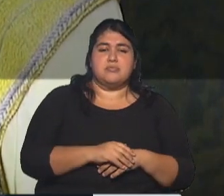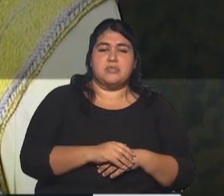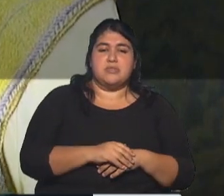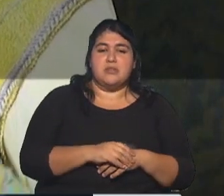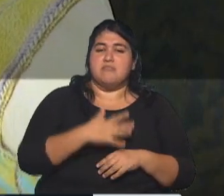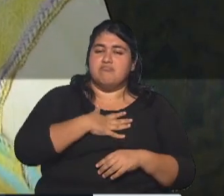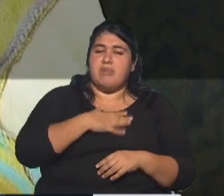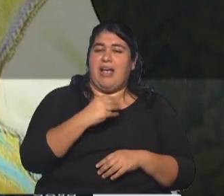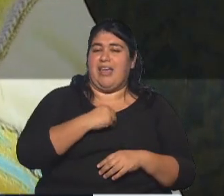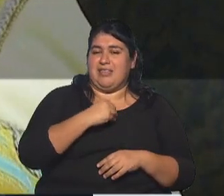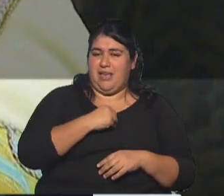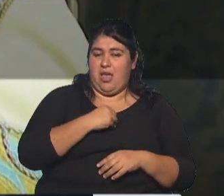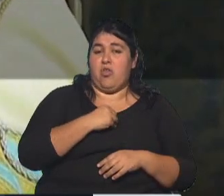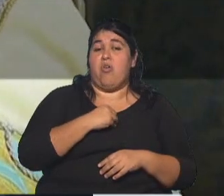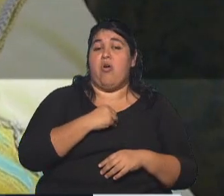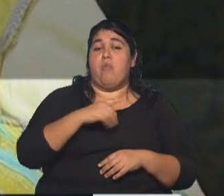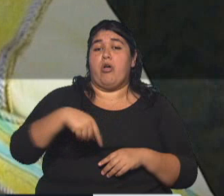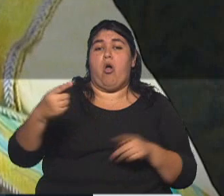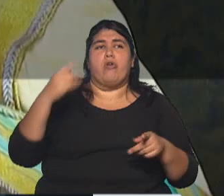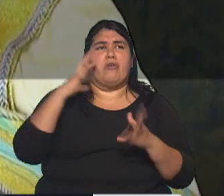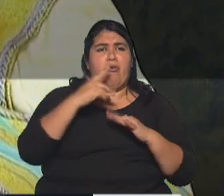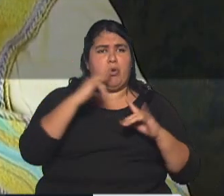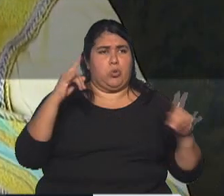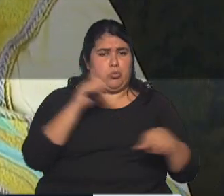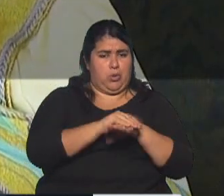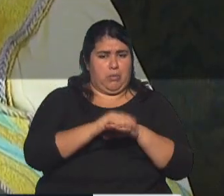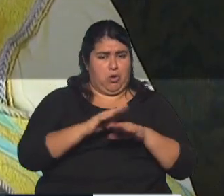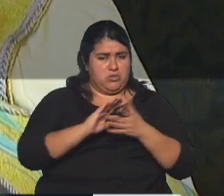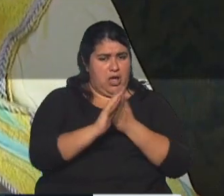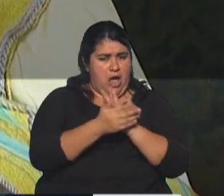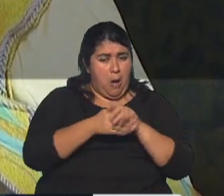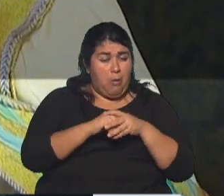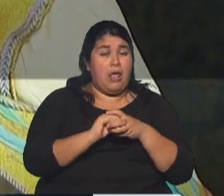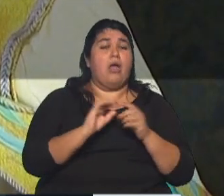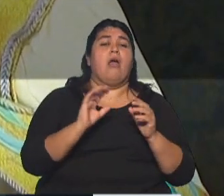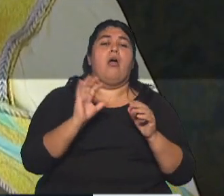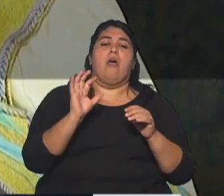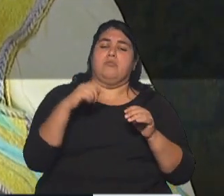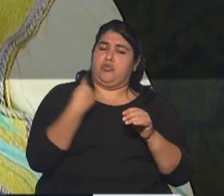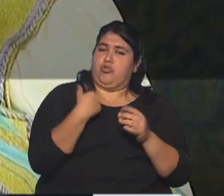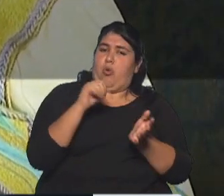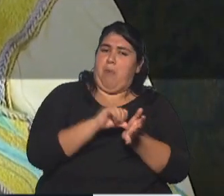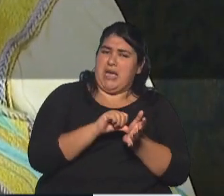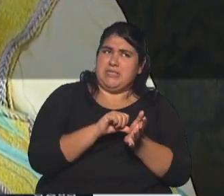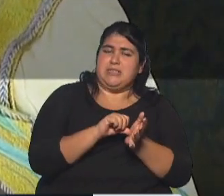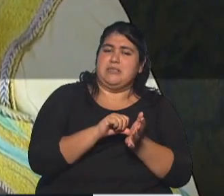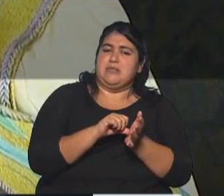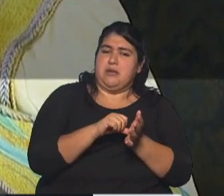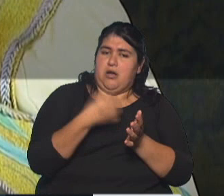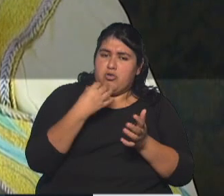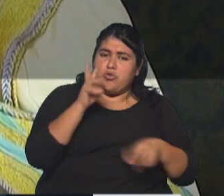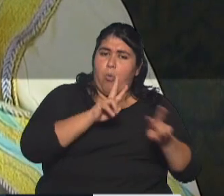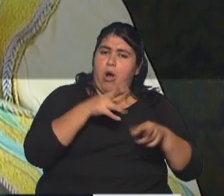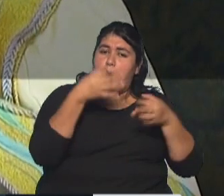because subcontracting out our responsibilities, even to a country that seeks to do well, like